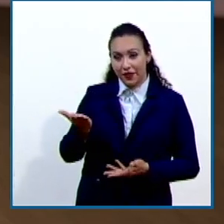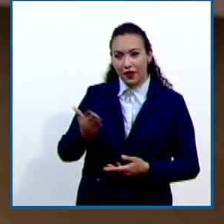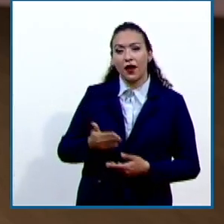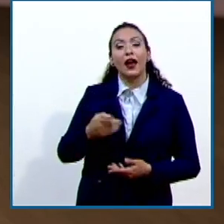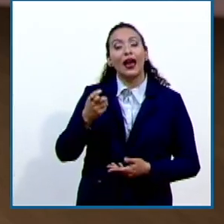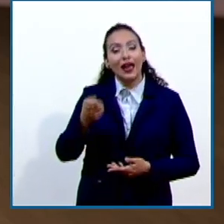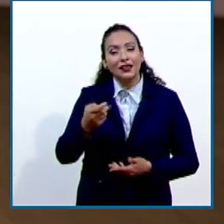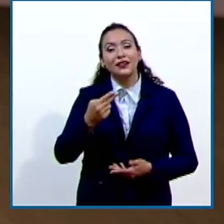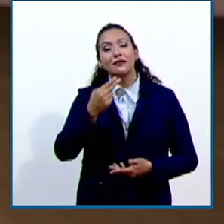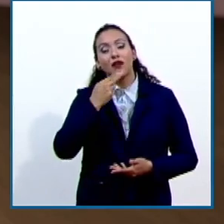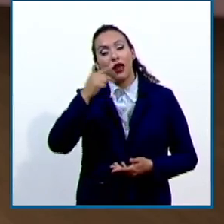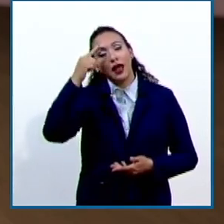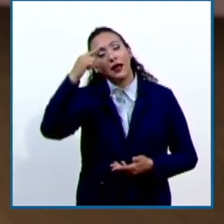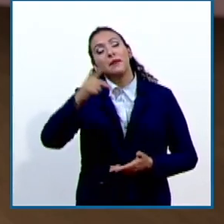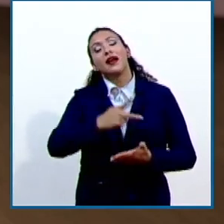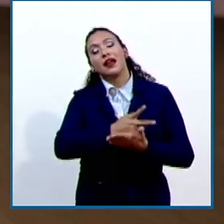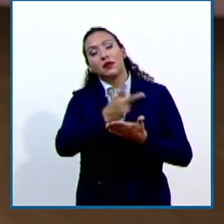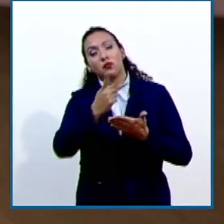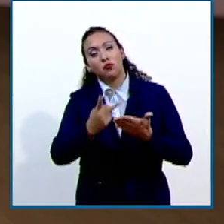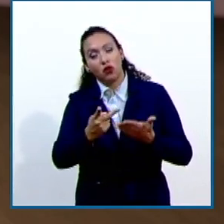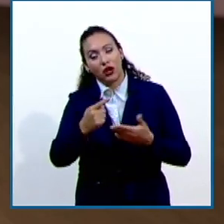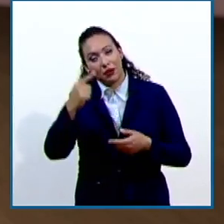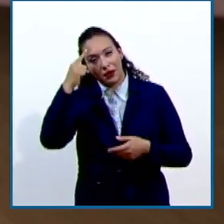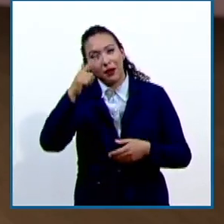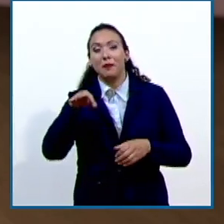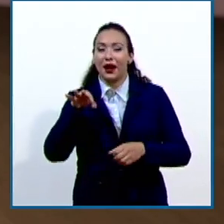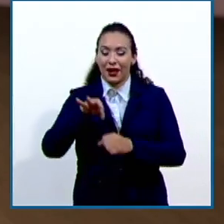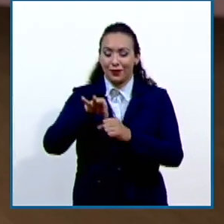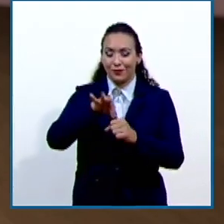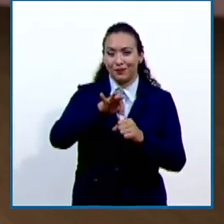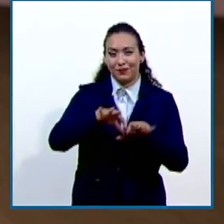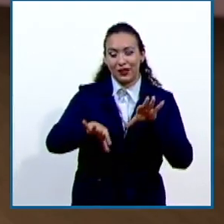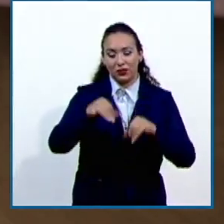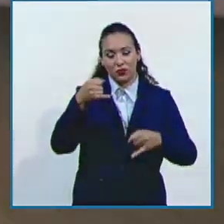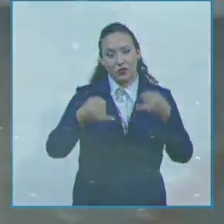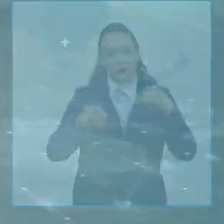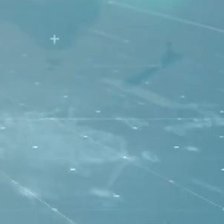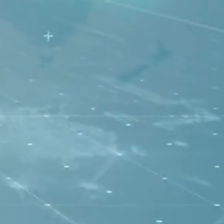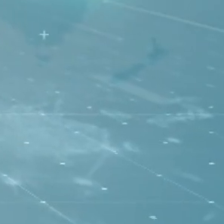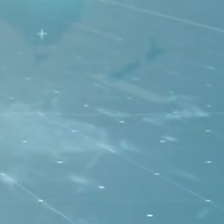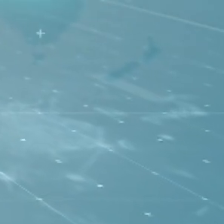al programa de resultados preliminares de la elección judicial.